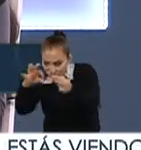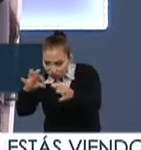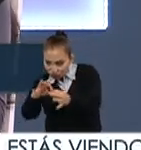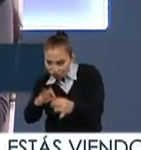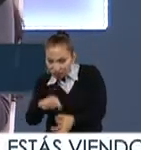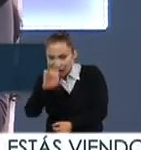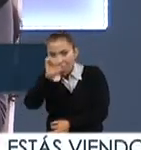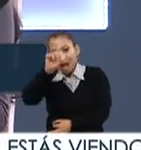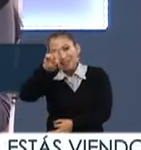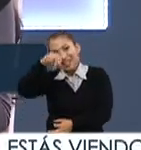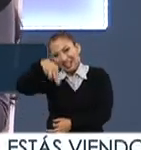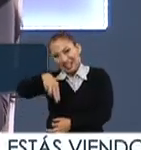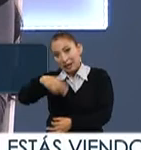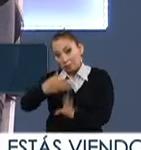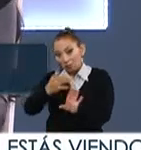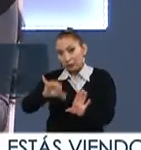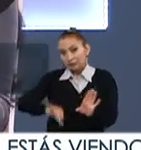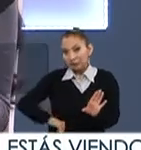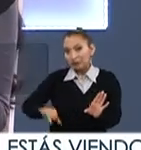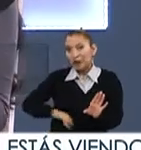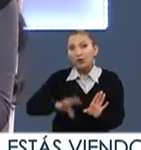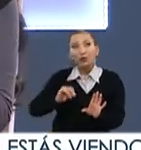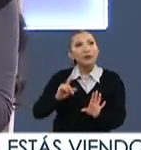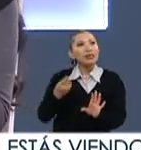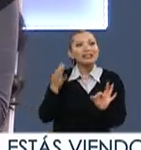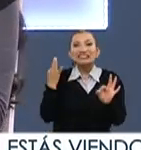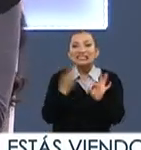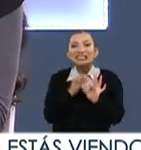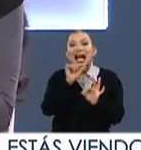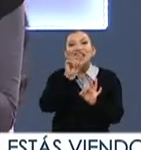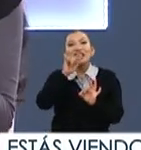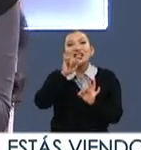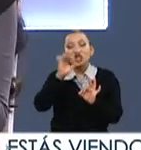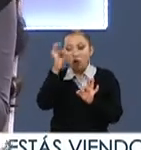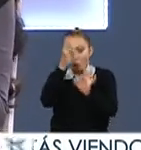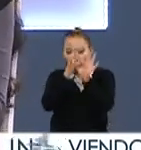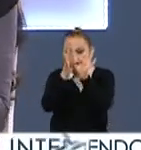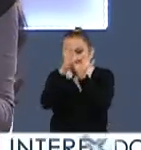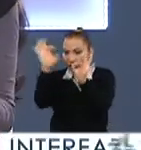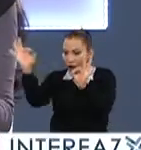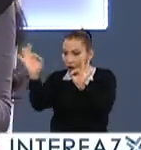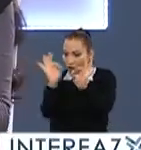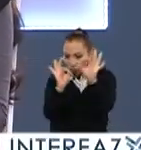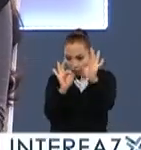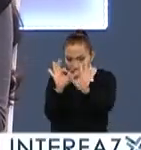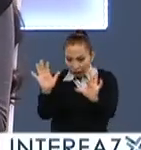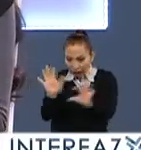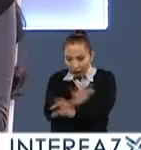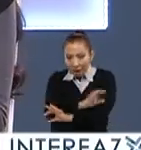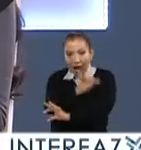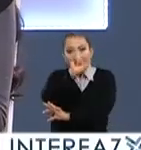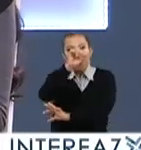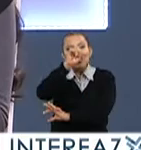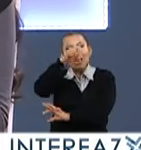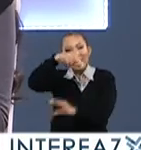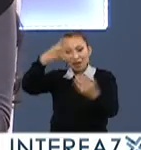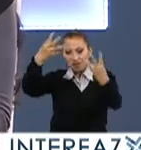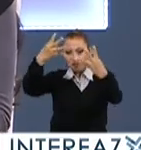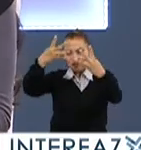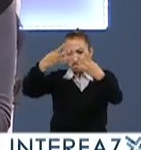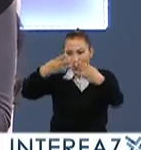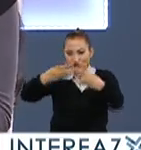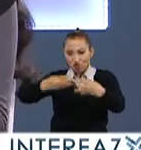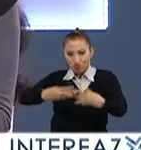o esta es muy interesante porque no es exactamente el ADN, sino moléculas que modifican el ADN.